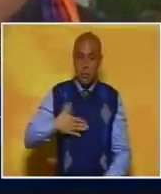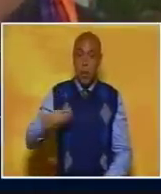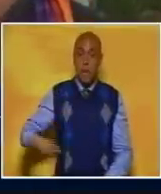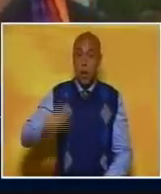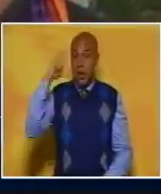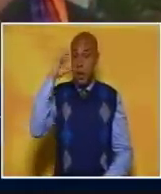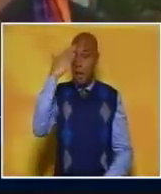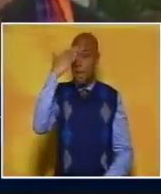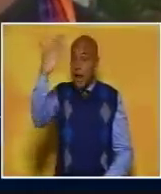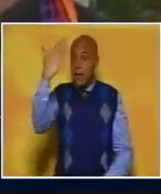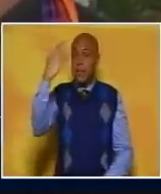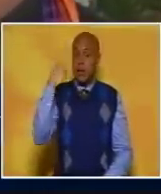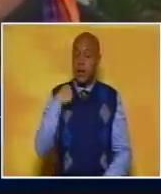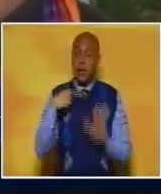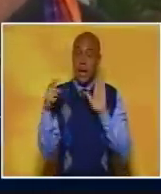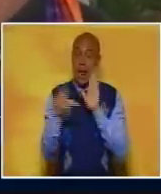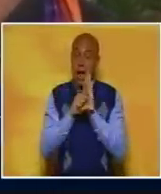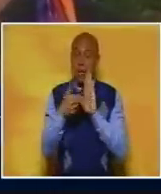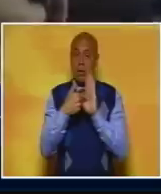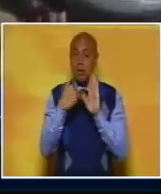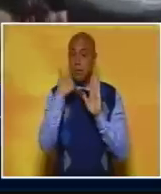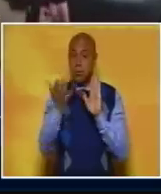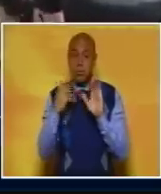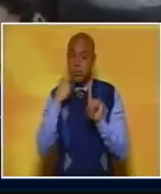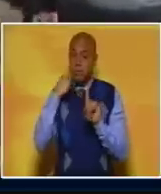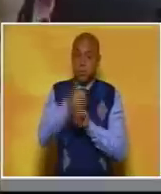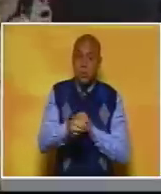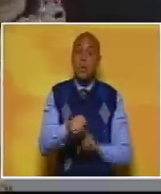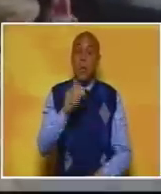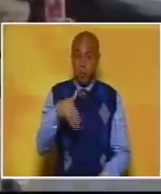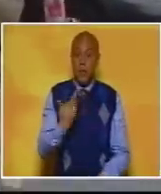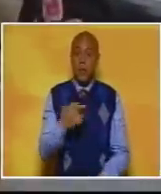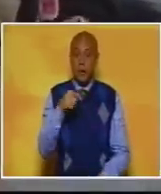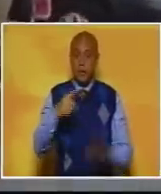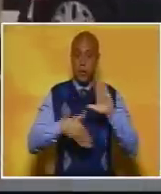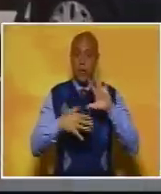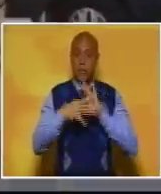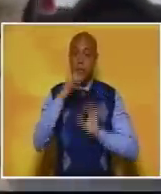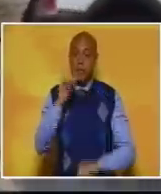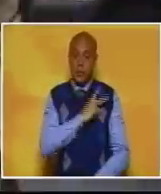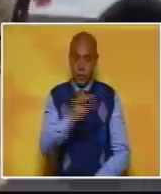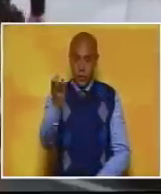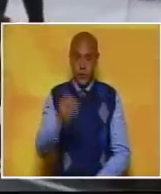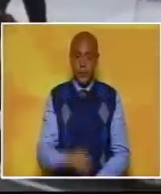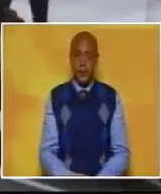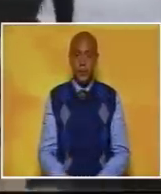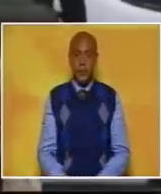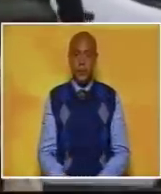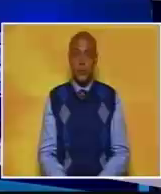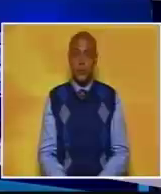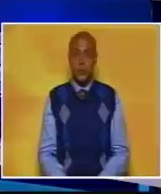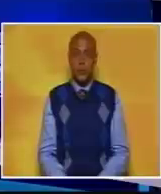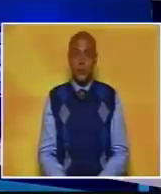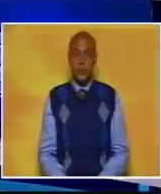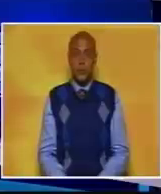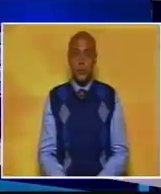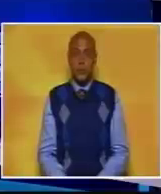Dios de violentar esa ley que es injusta. Laura Sepúlveda, Voz de América, Nueva York.